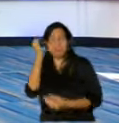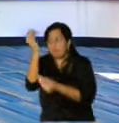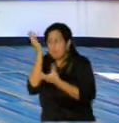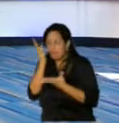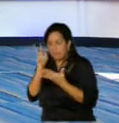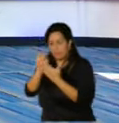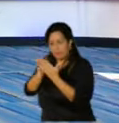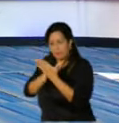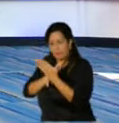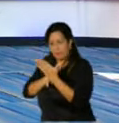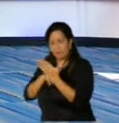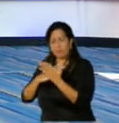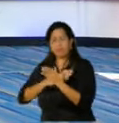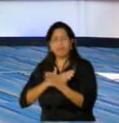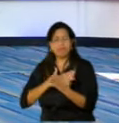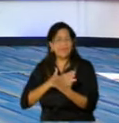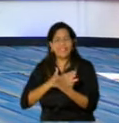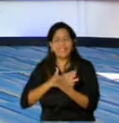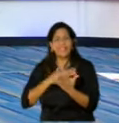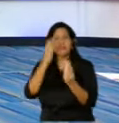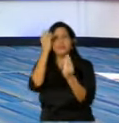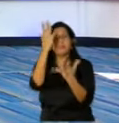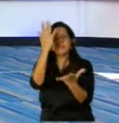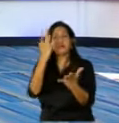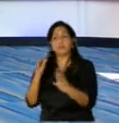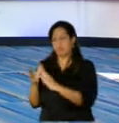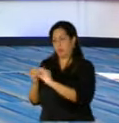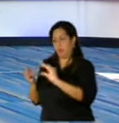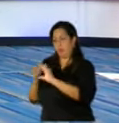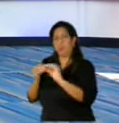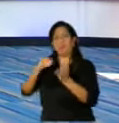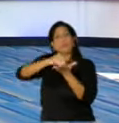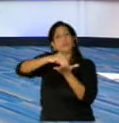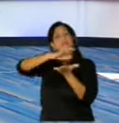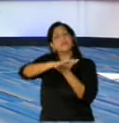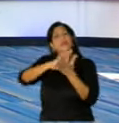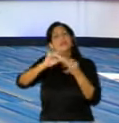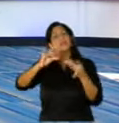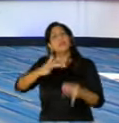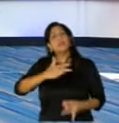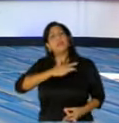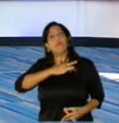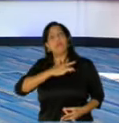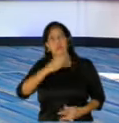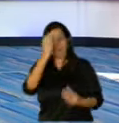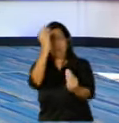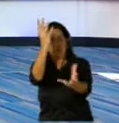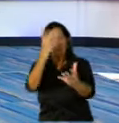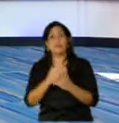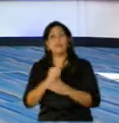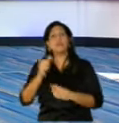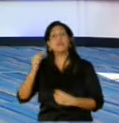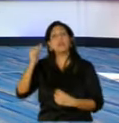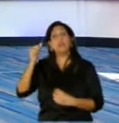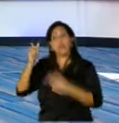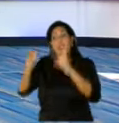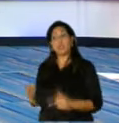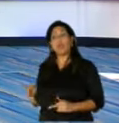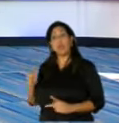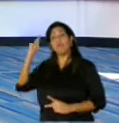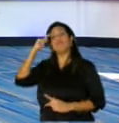y quisiera compartirlo. Proviene de un libro con escritos que marcan huella. El mensaje lee así: el hombre prudente ve